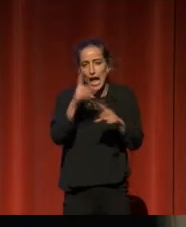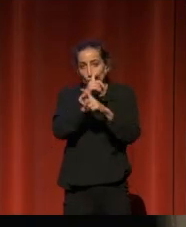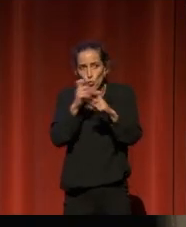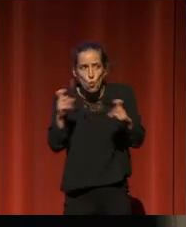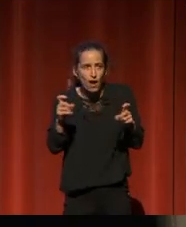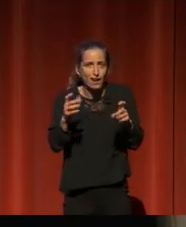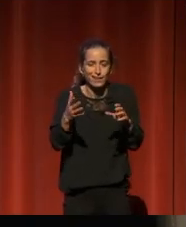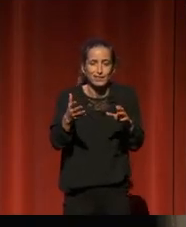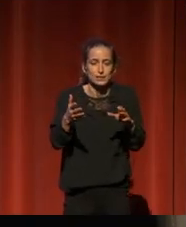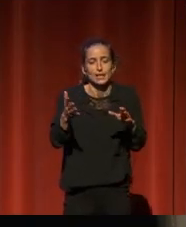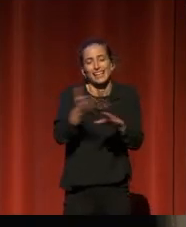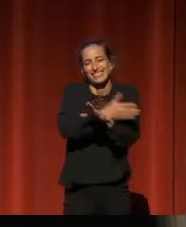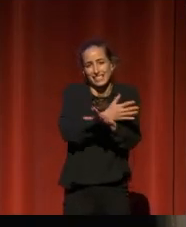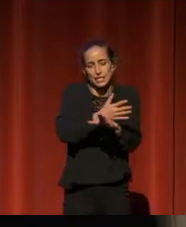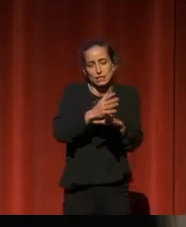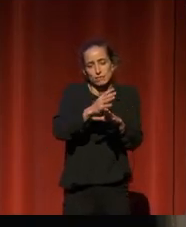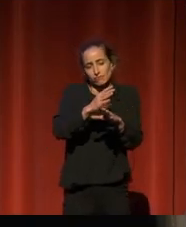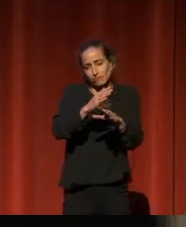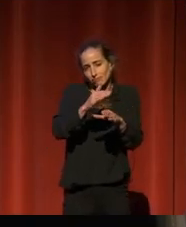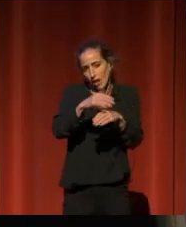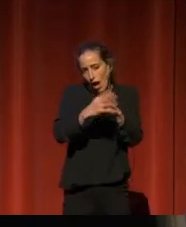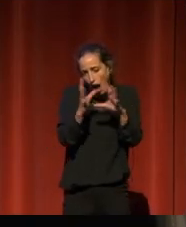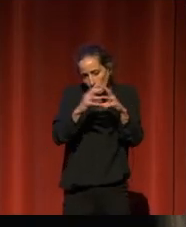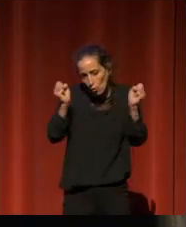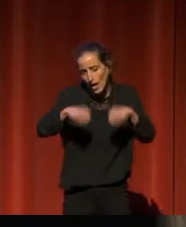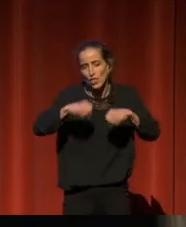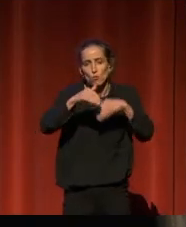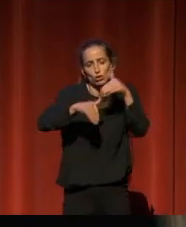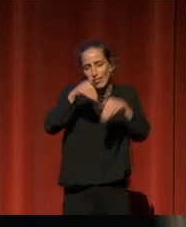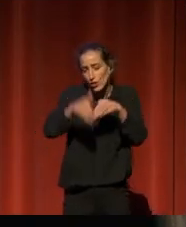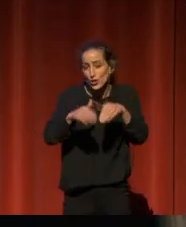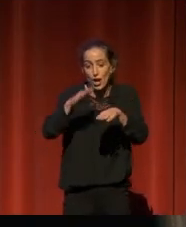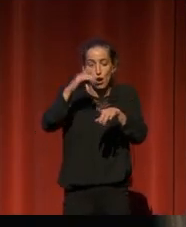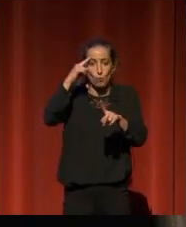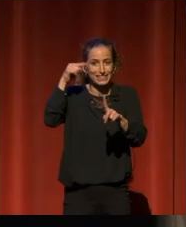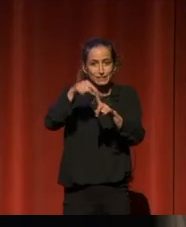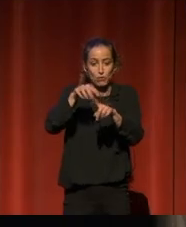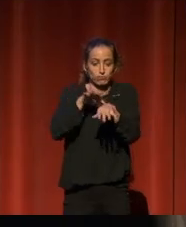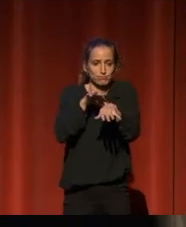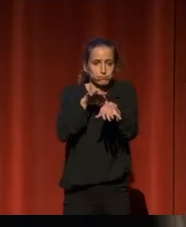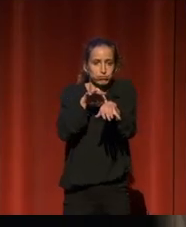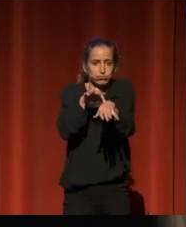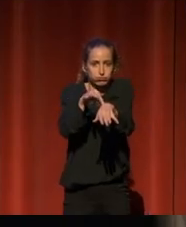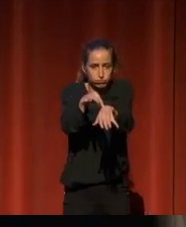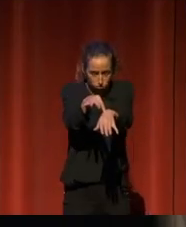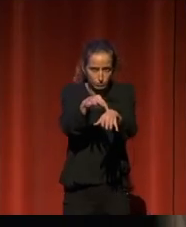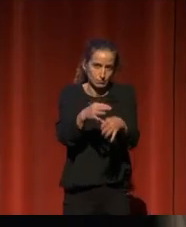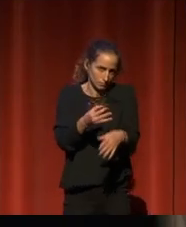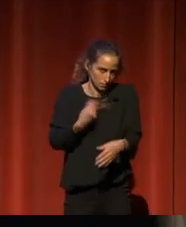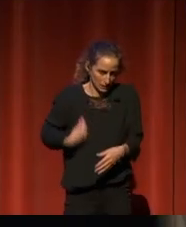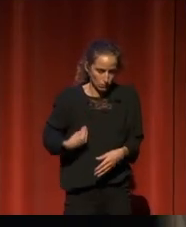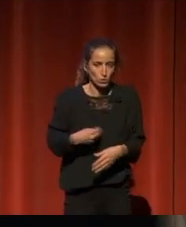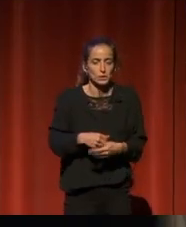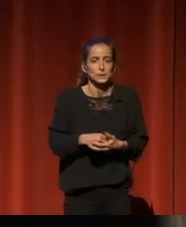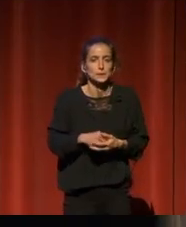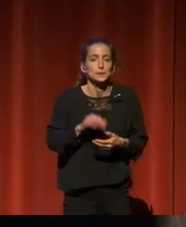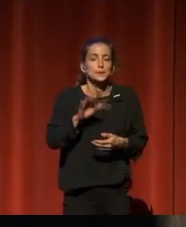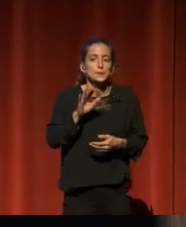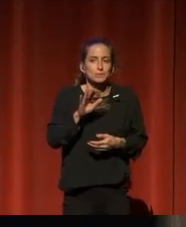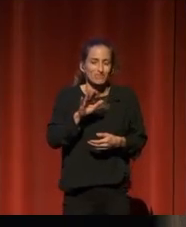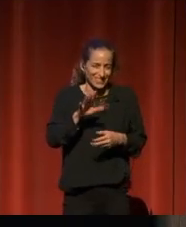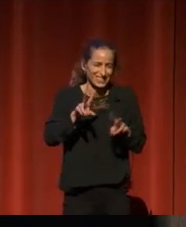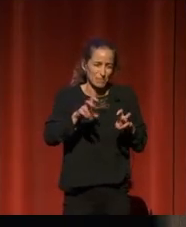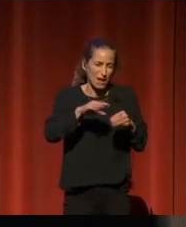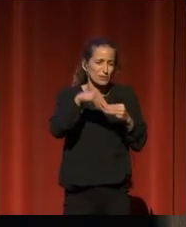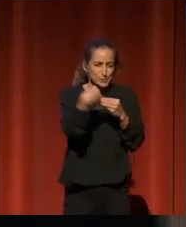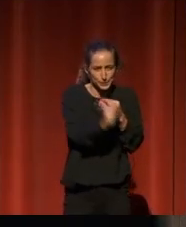votaciones para que estén en línea con estas cosas sí que podríamos decir que quizás un poco más burocrática pero por otro